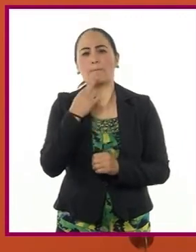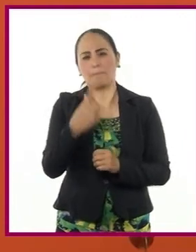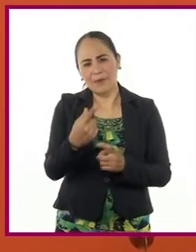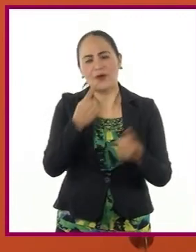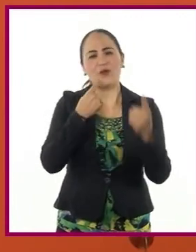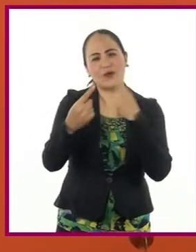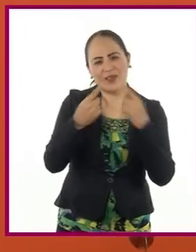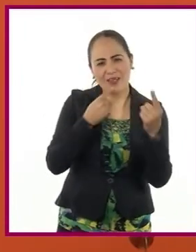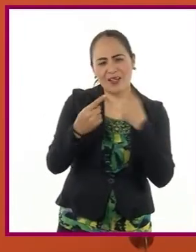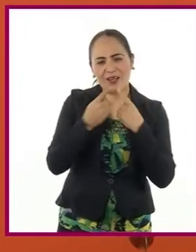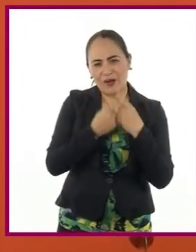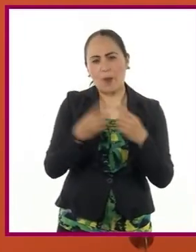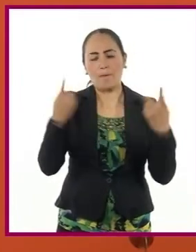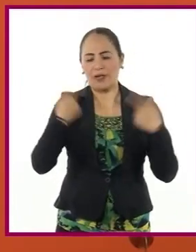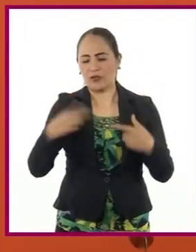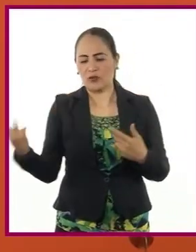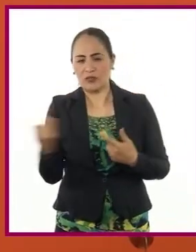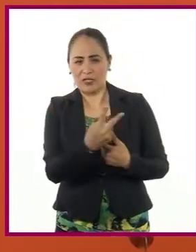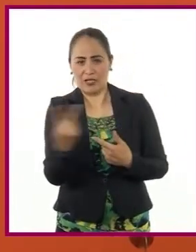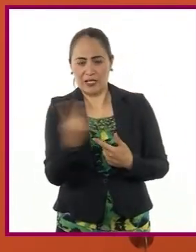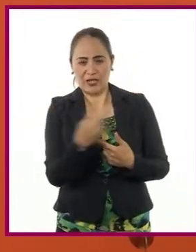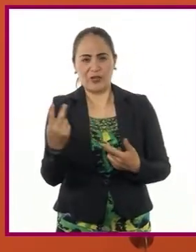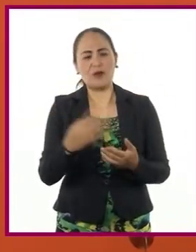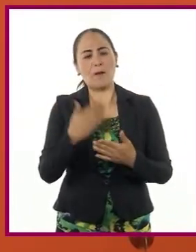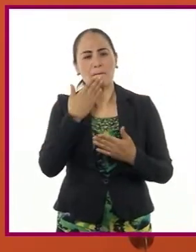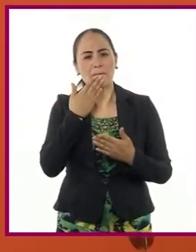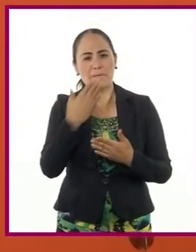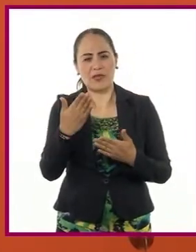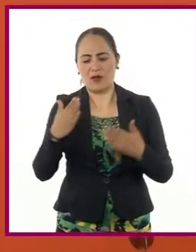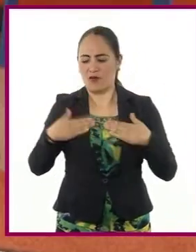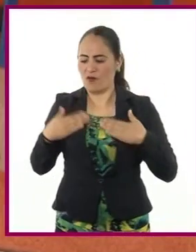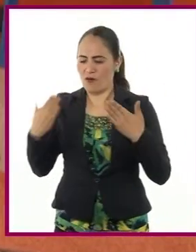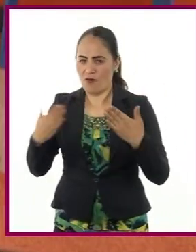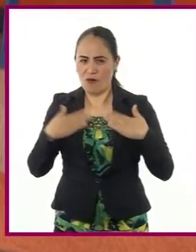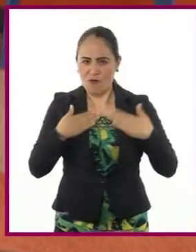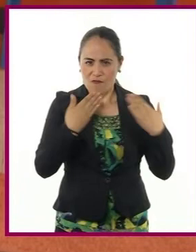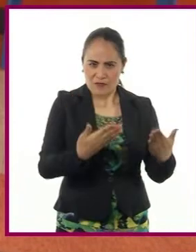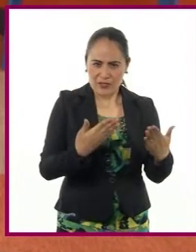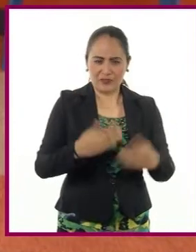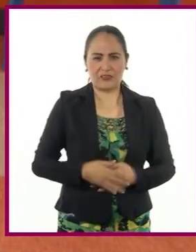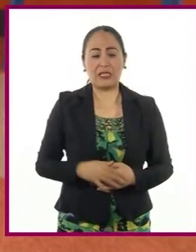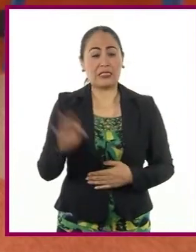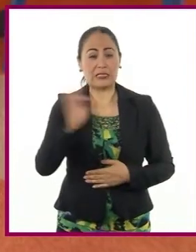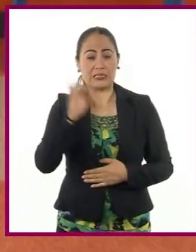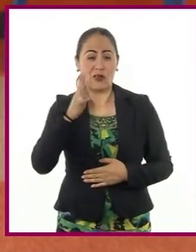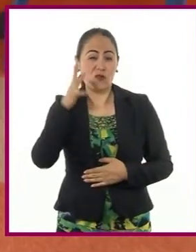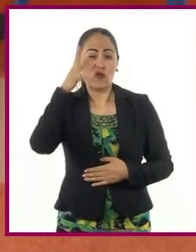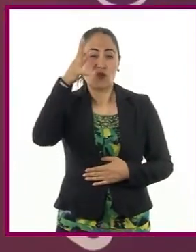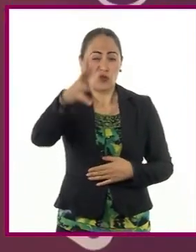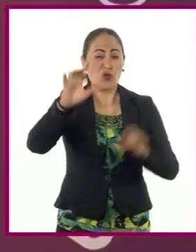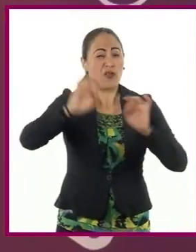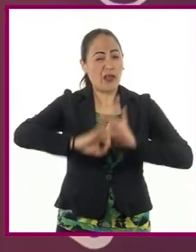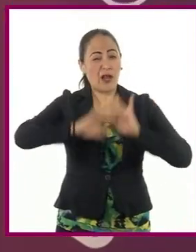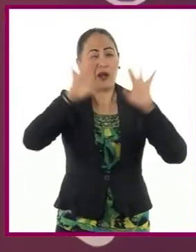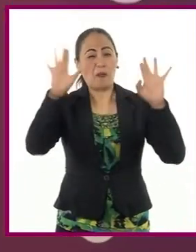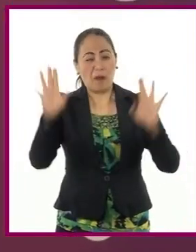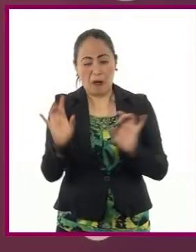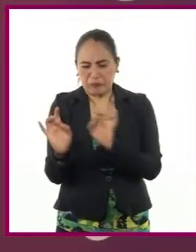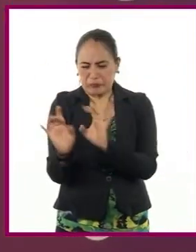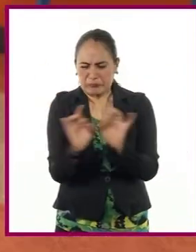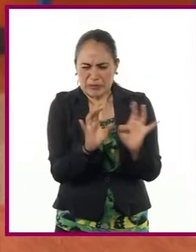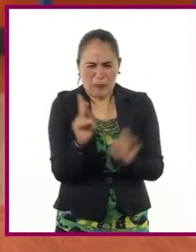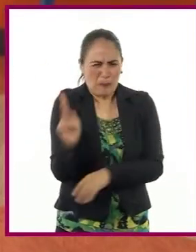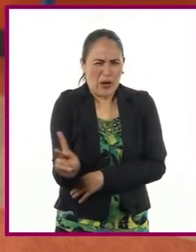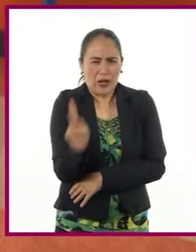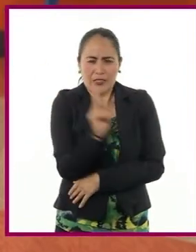relaciones entre las personas al aumentar la confianza entre las partes, para que si en el futuro enfrentan situaciones similares, sepan